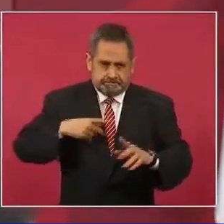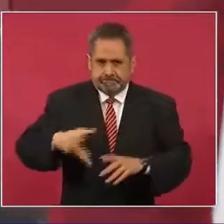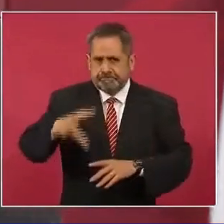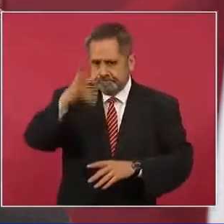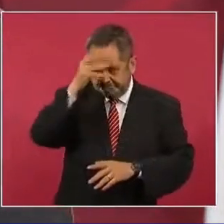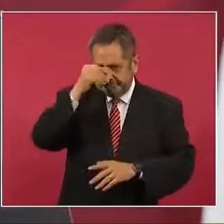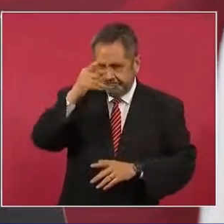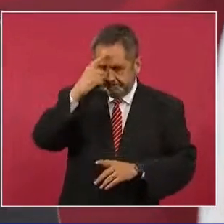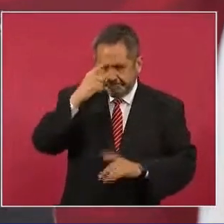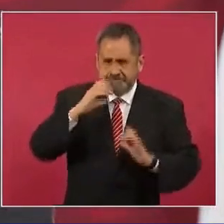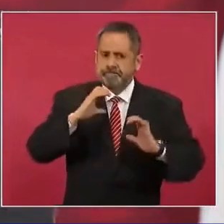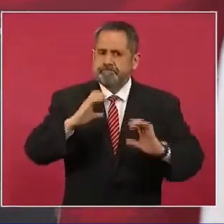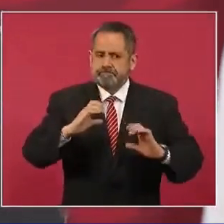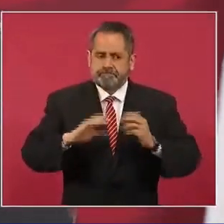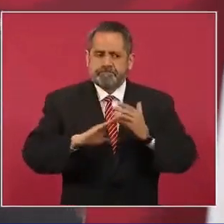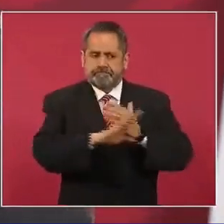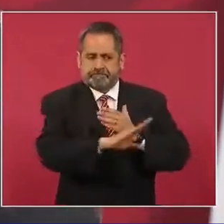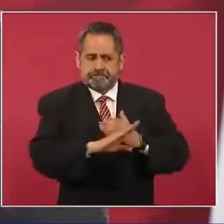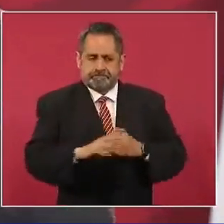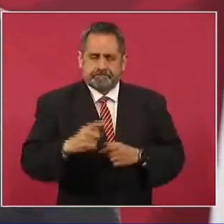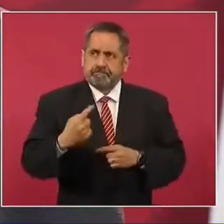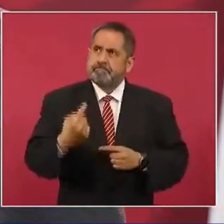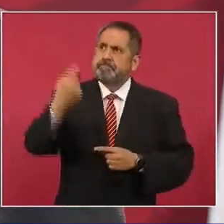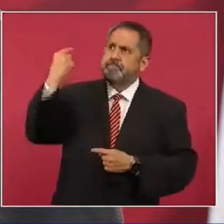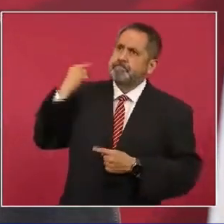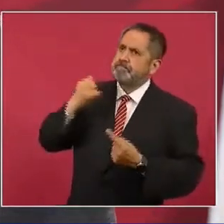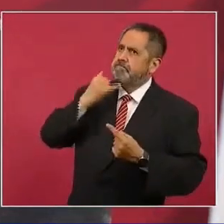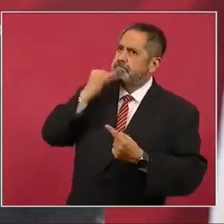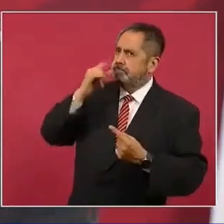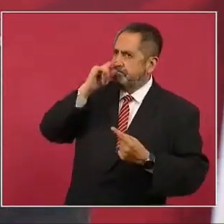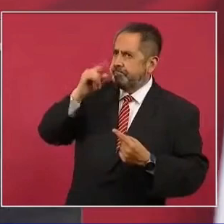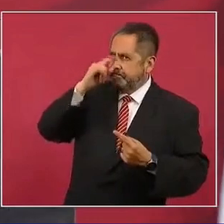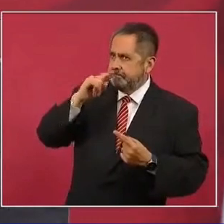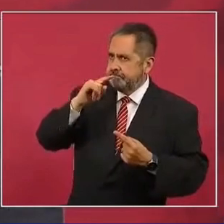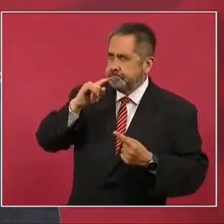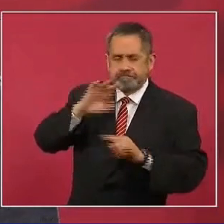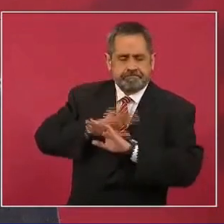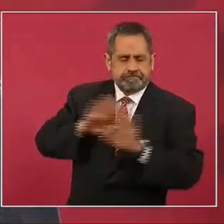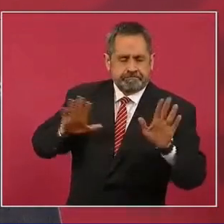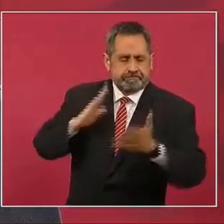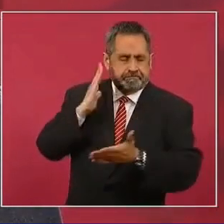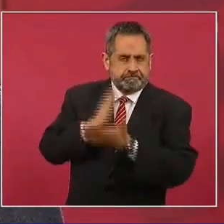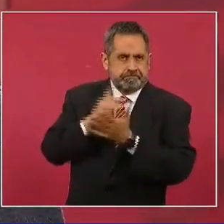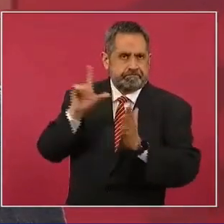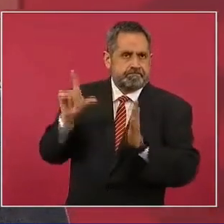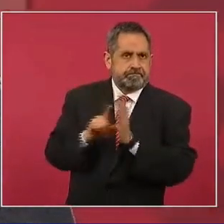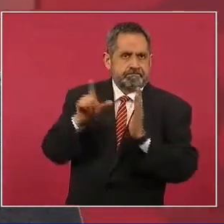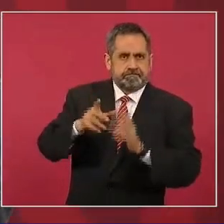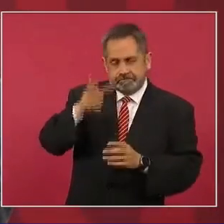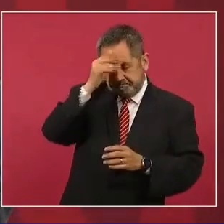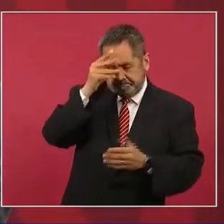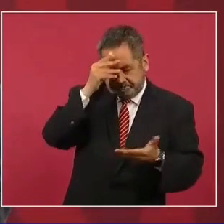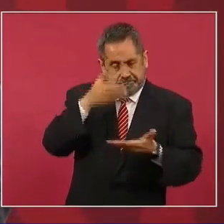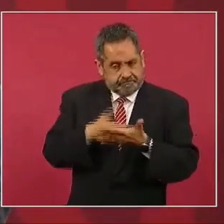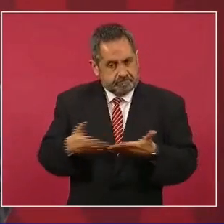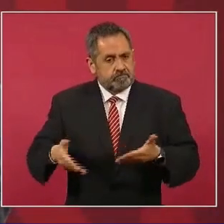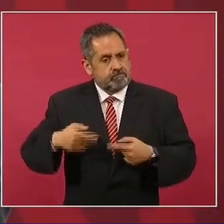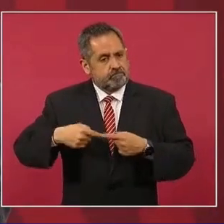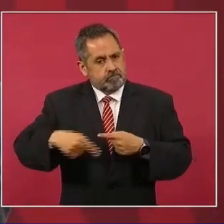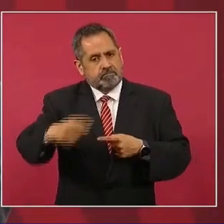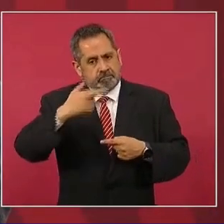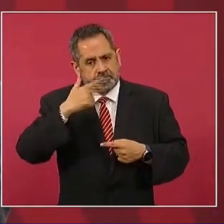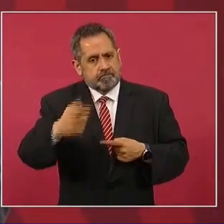aprendemos del pasado, pues no nos va a ir bien, ni en el presente ni en el